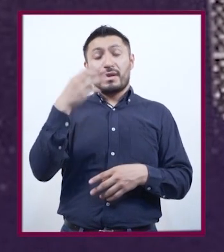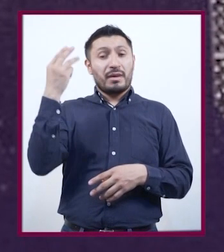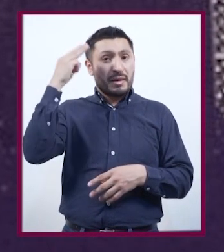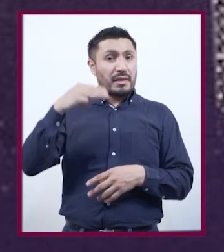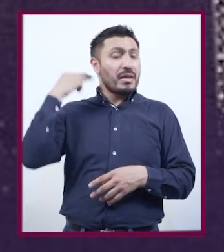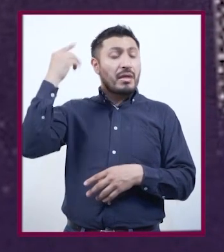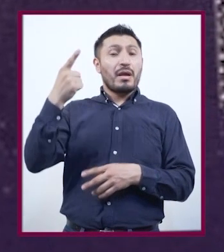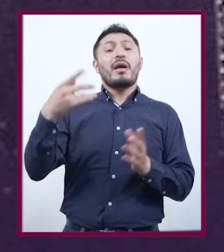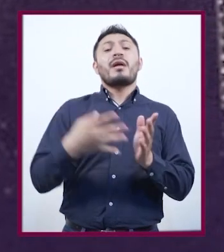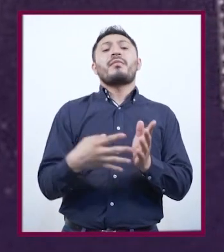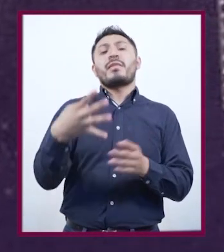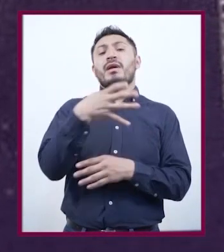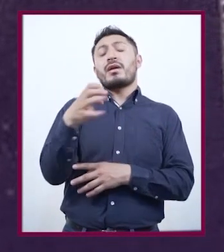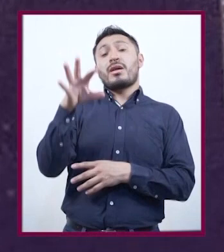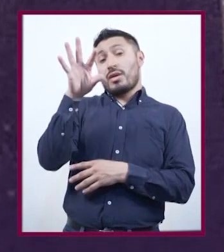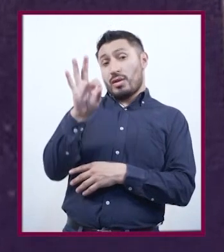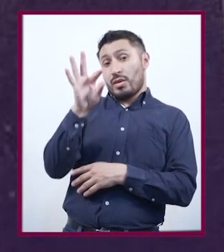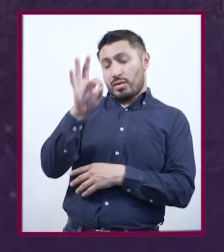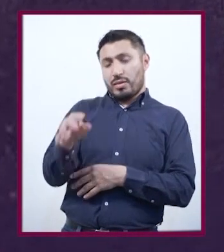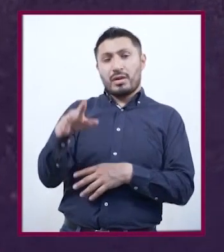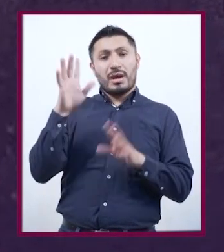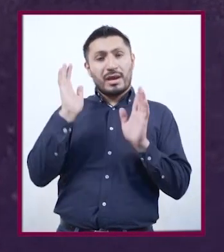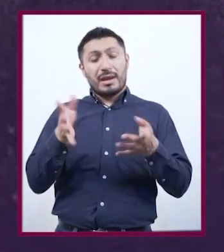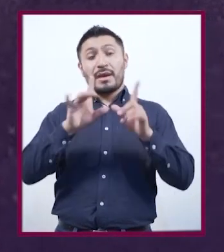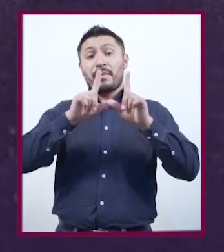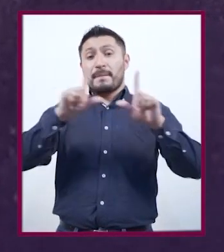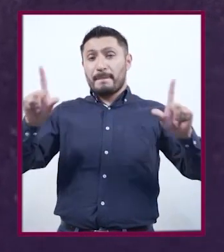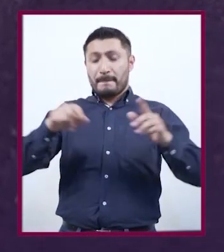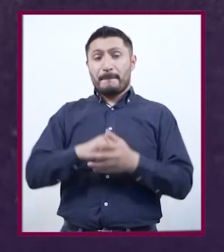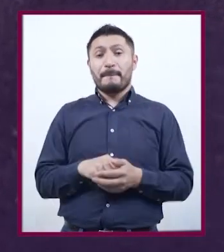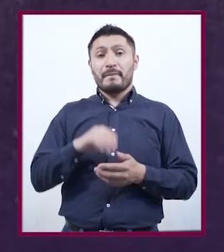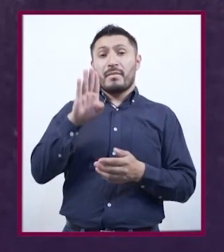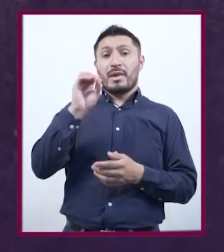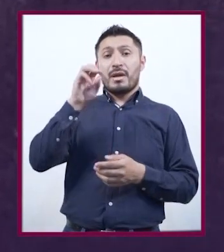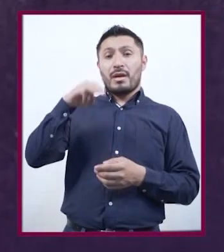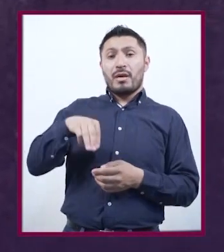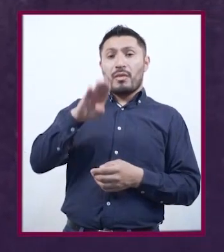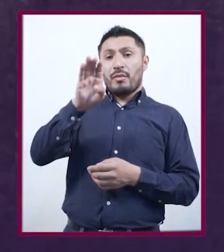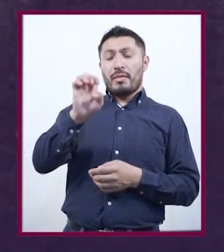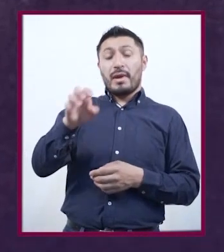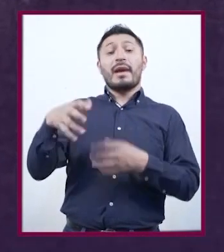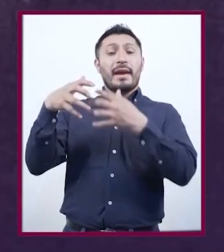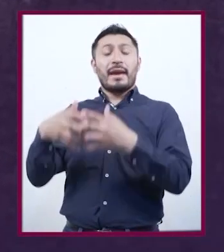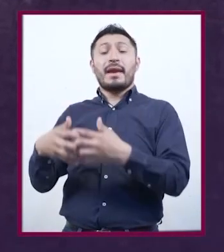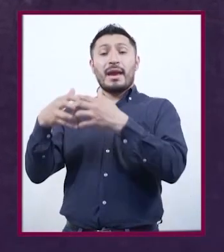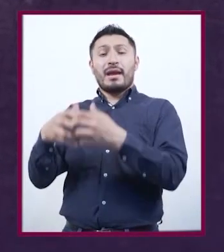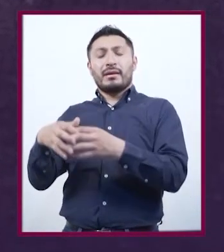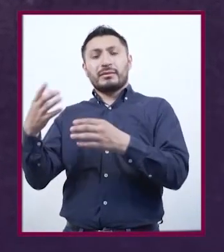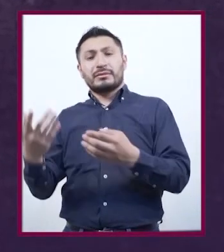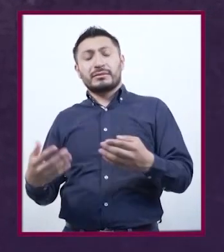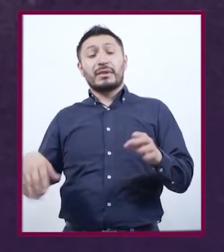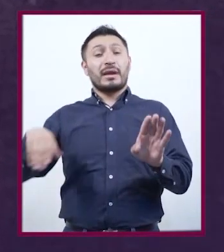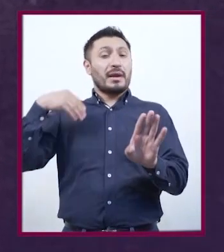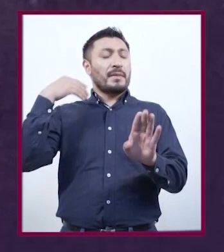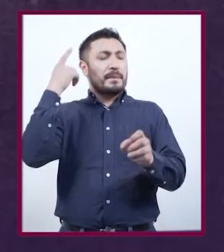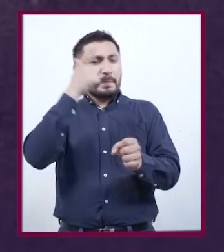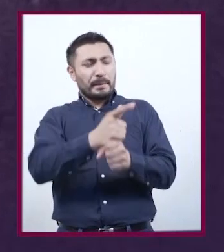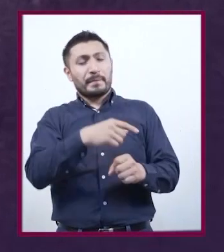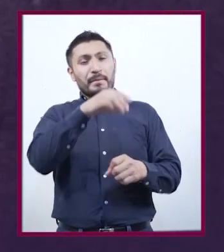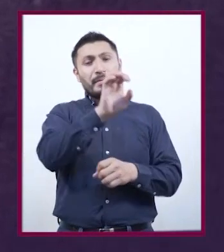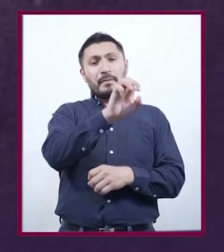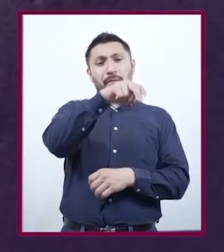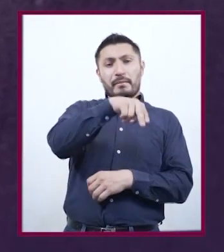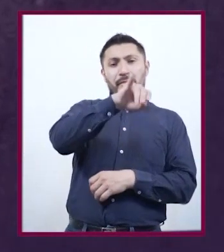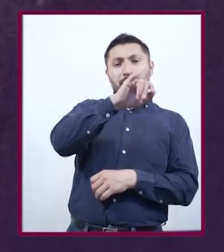Werkman, el 14 de marzo de 1940 estuvo lista. Bombe, la máquina que